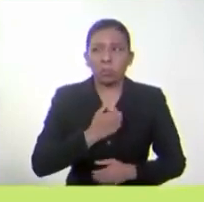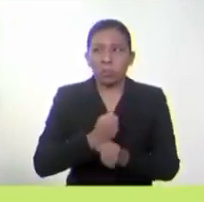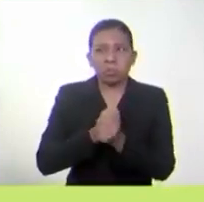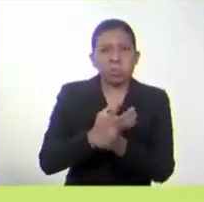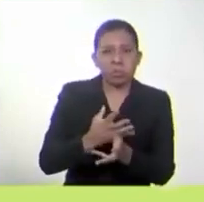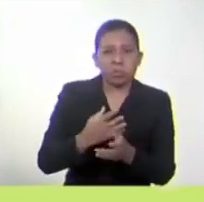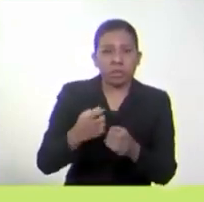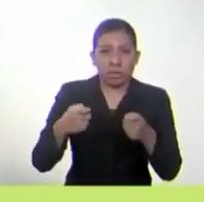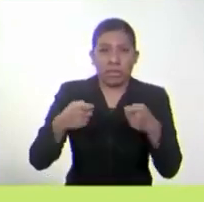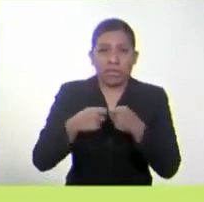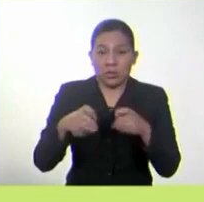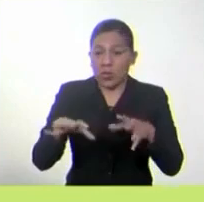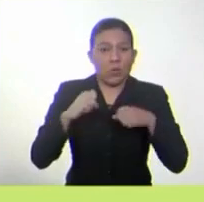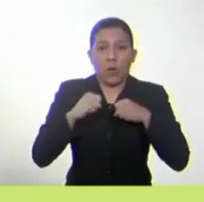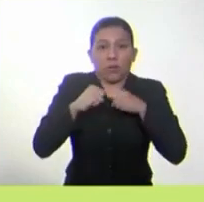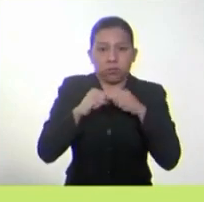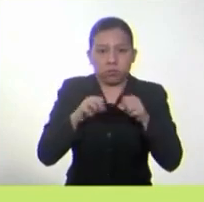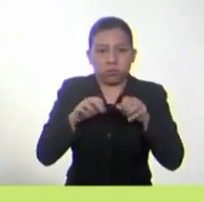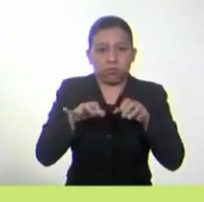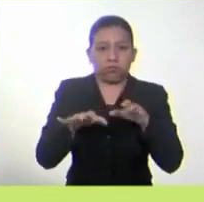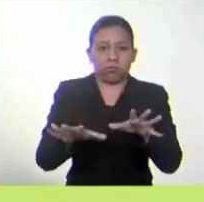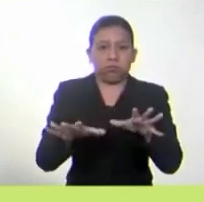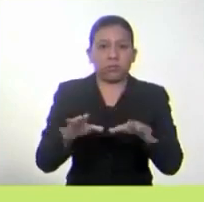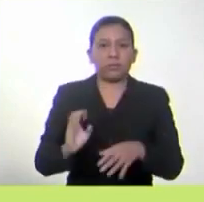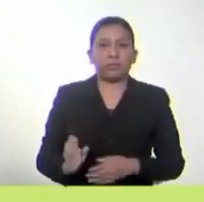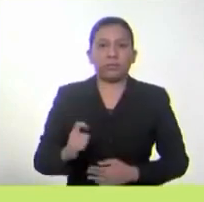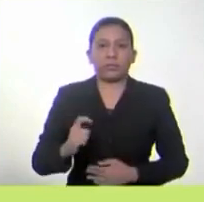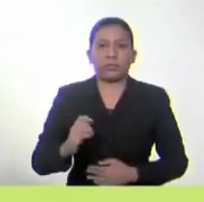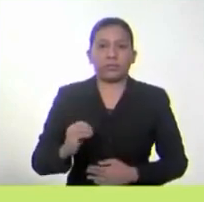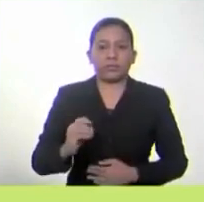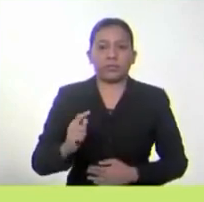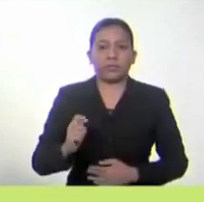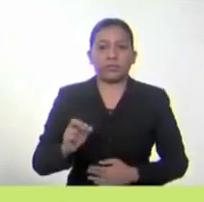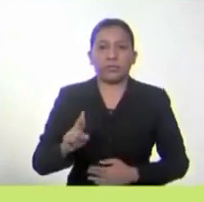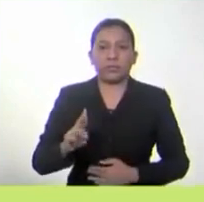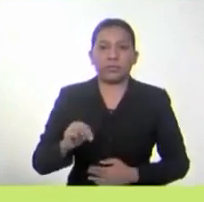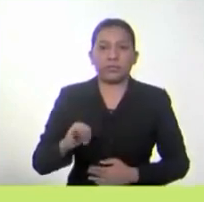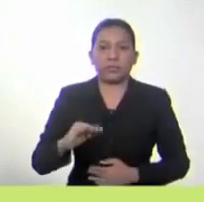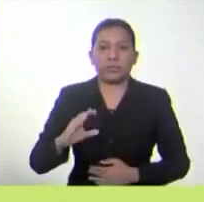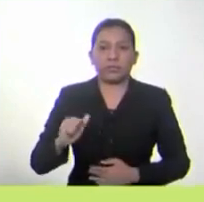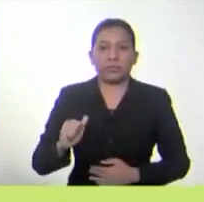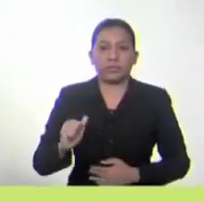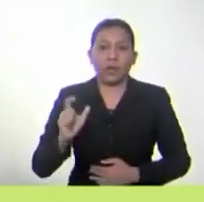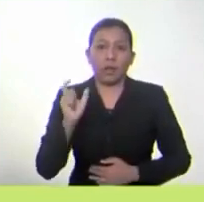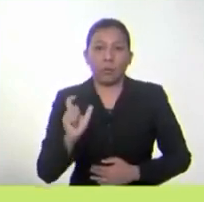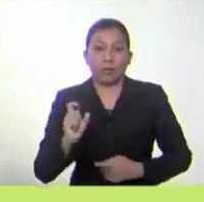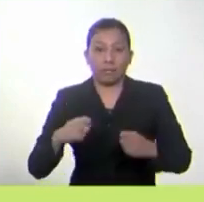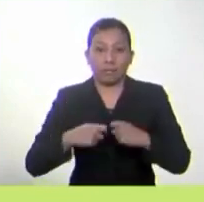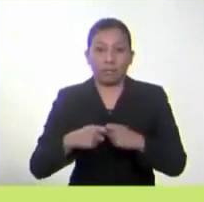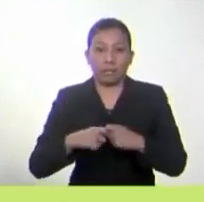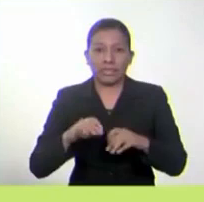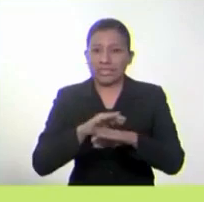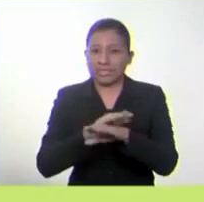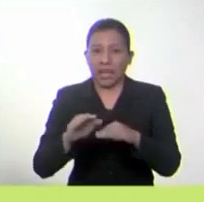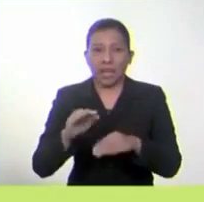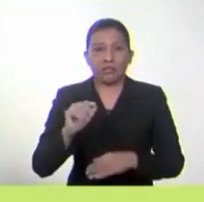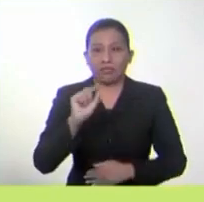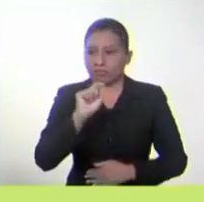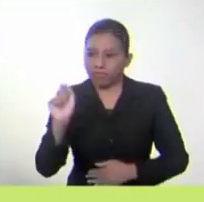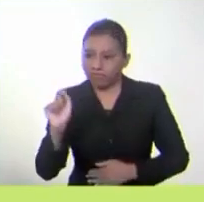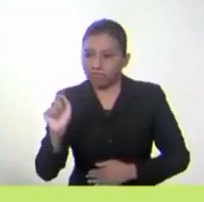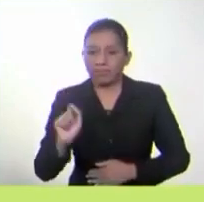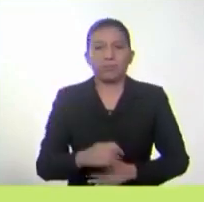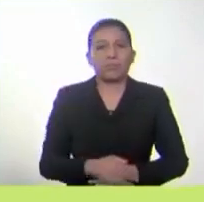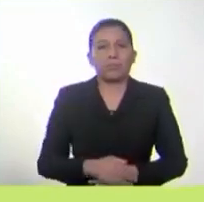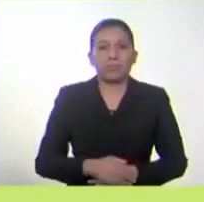liberan energía, se denominan reacciones exotérmicas. Y la palabra energía se escribe al final de la reacción química.